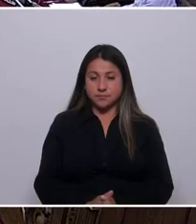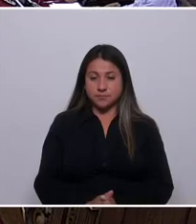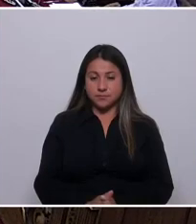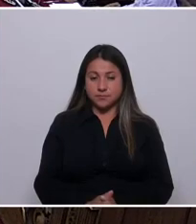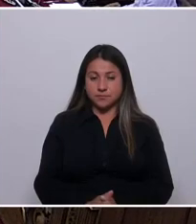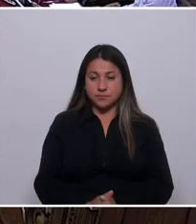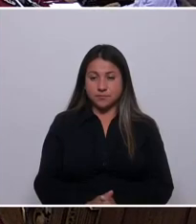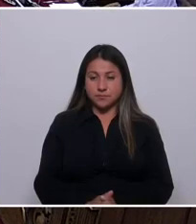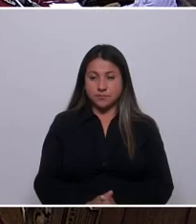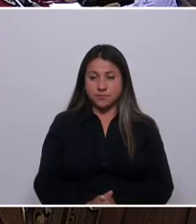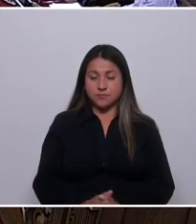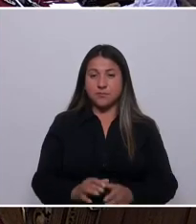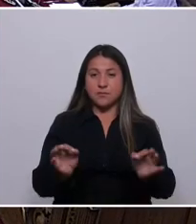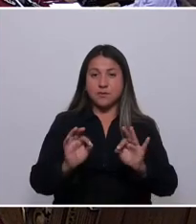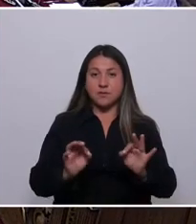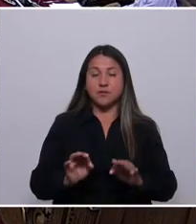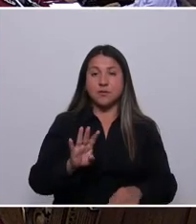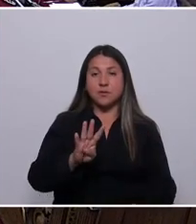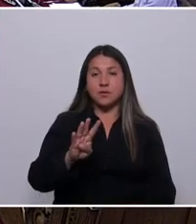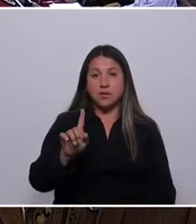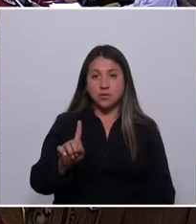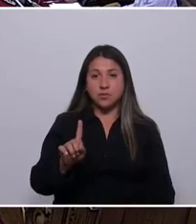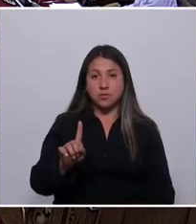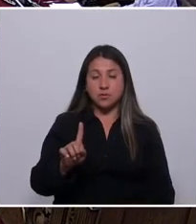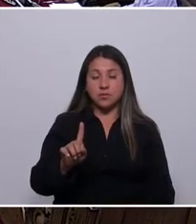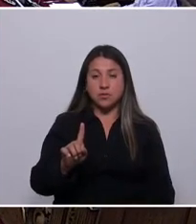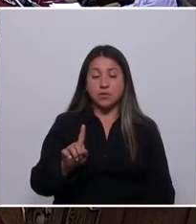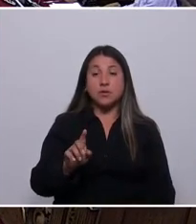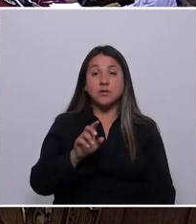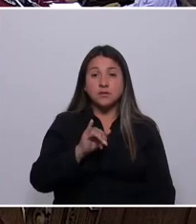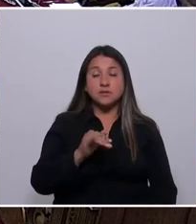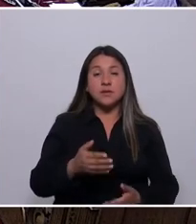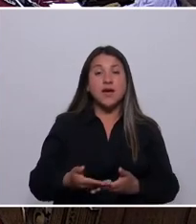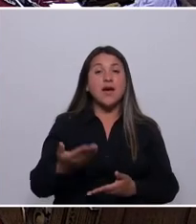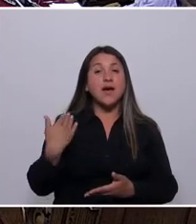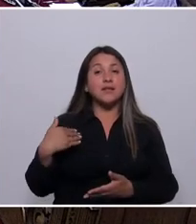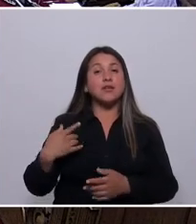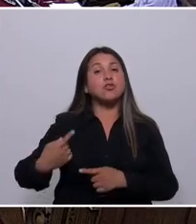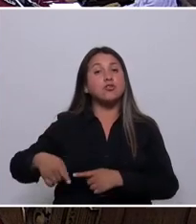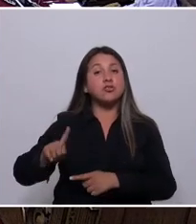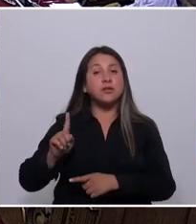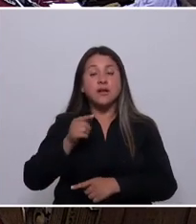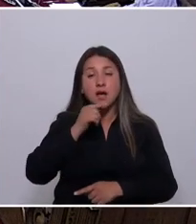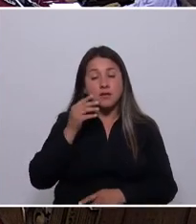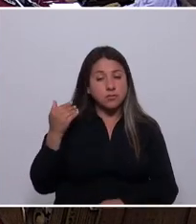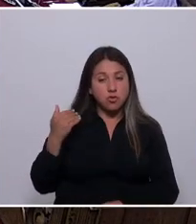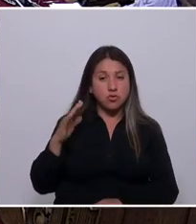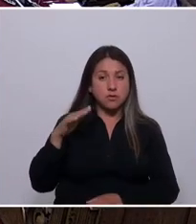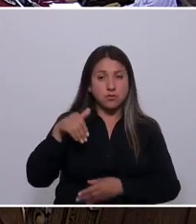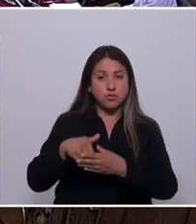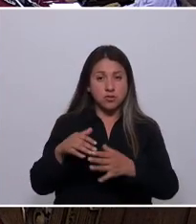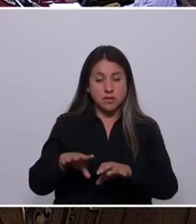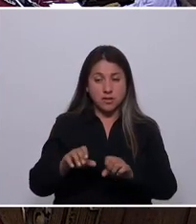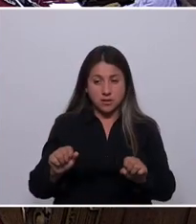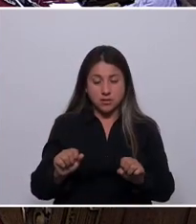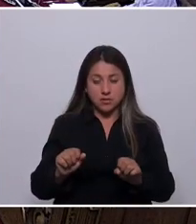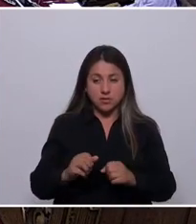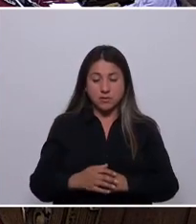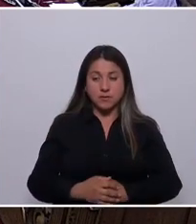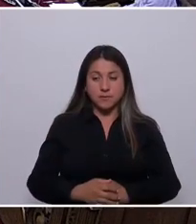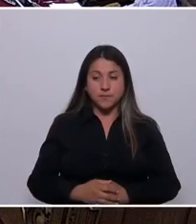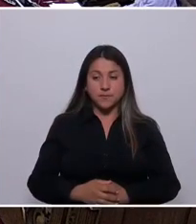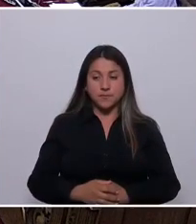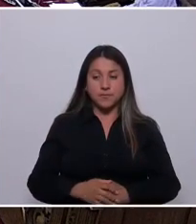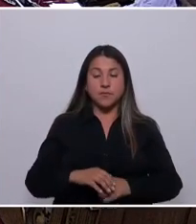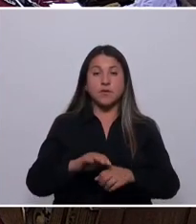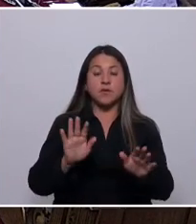¿Usted se refiere a la indicación número 41, señor Antilef? Sí, a la anterior a la que se acaba de votar. Bueno, dejaremos constancia en